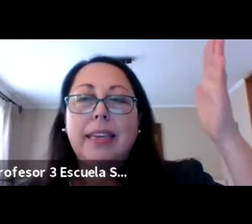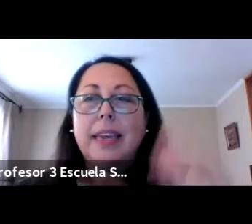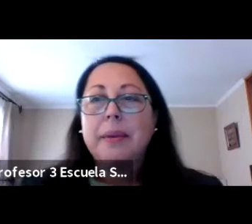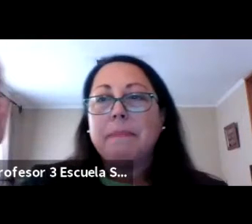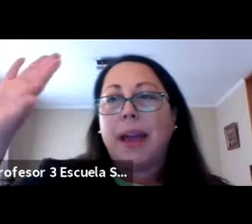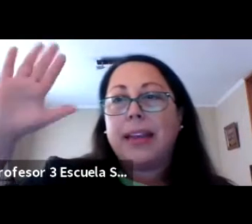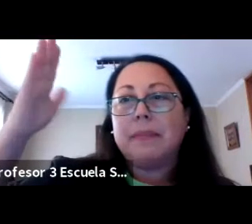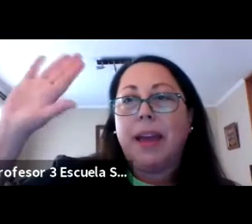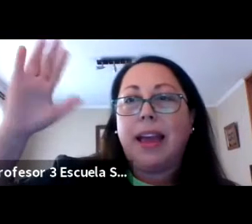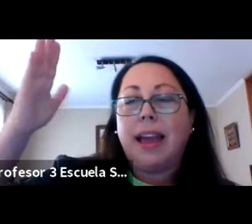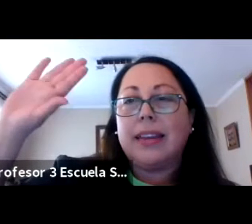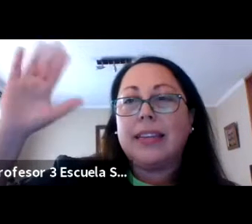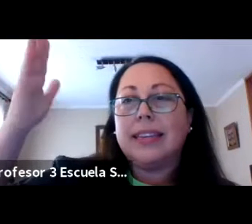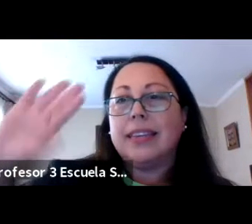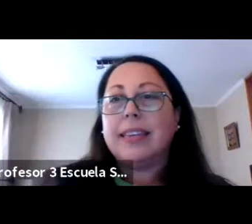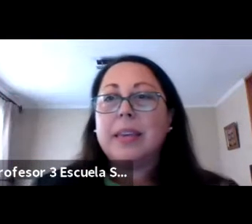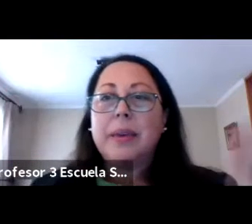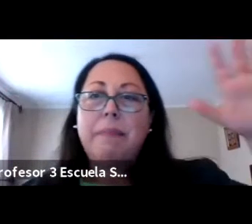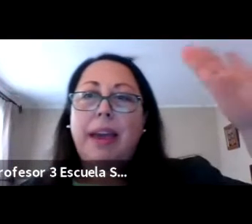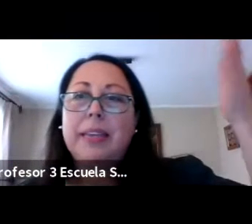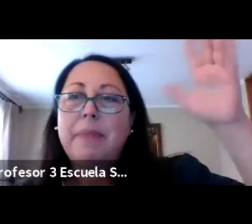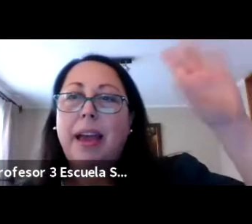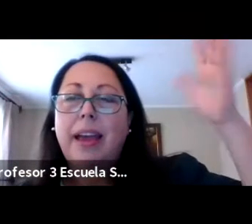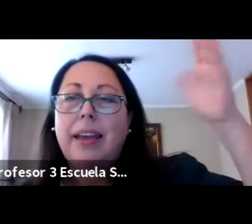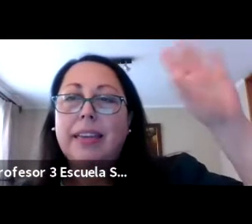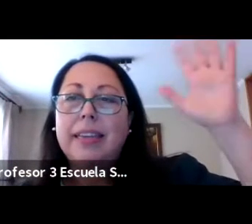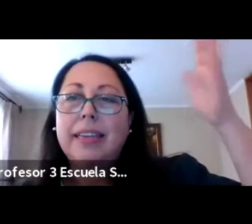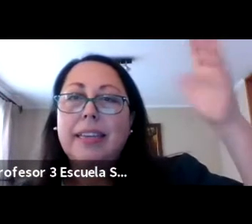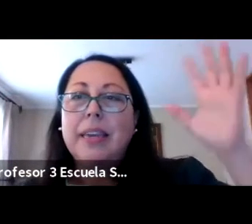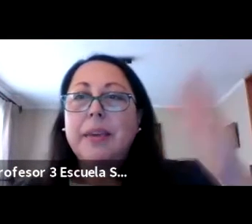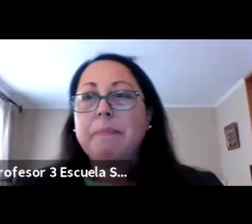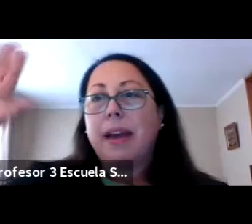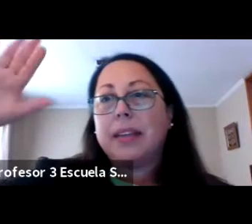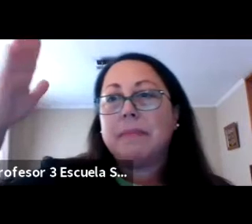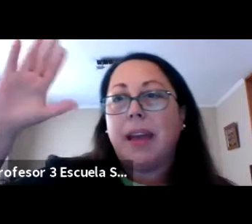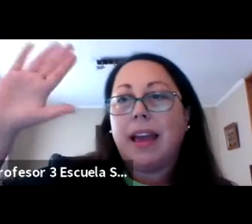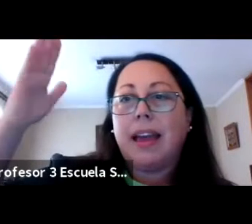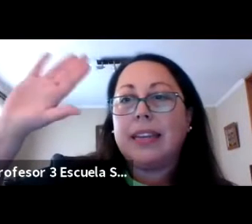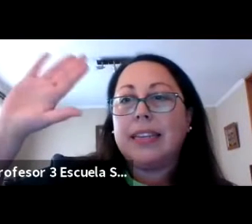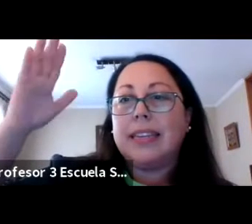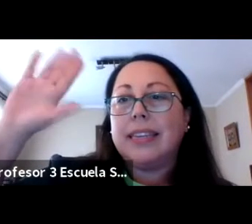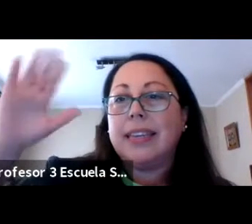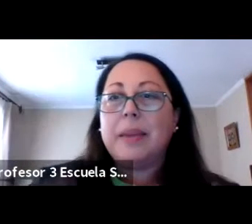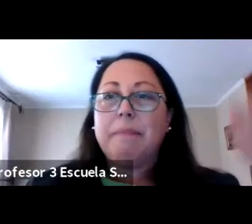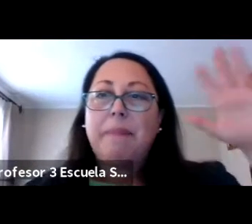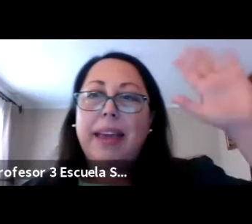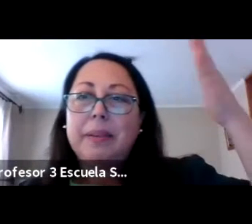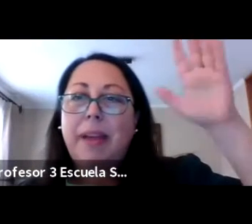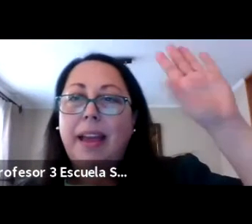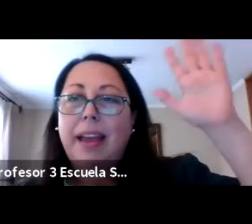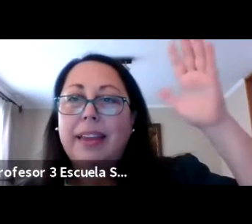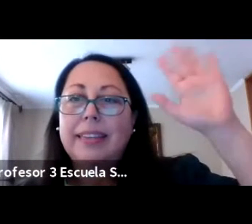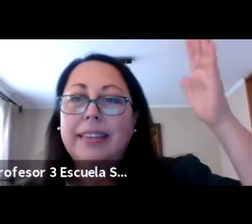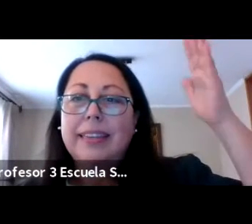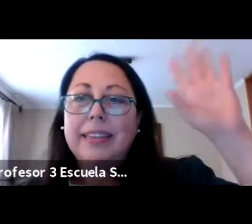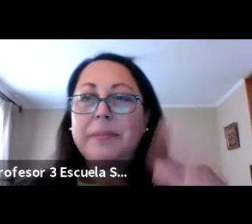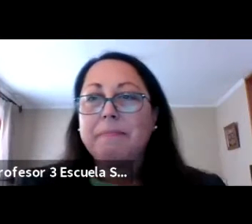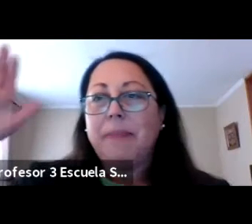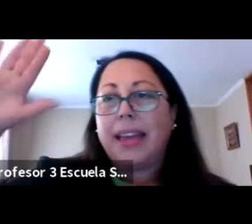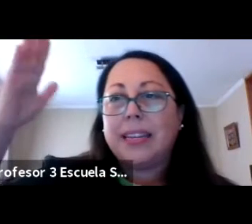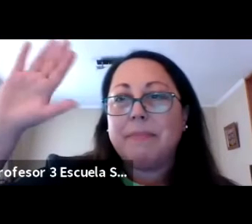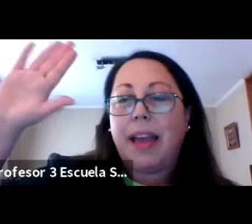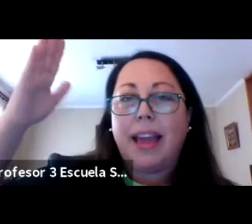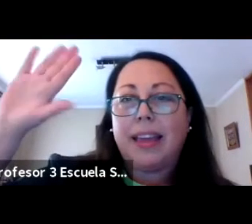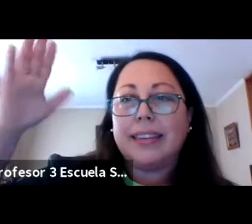Mari, mari, mari, mari, mari, mari, mari, mari, mari,